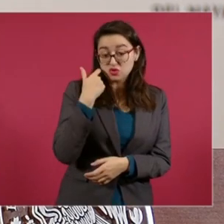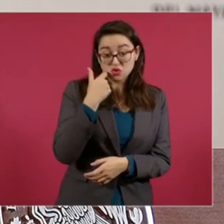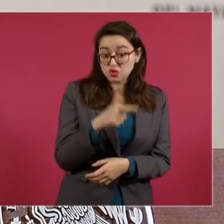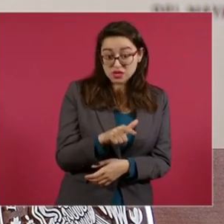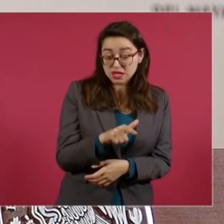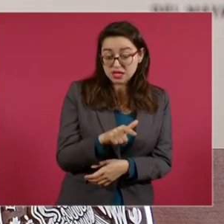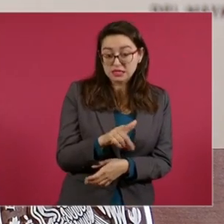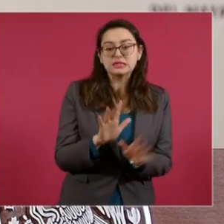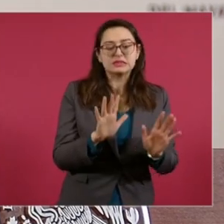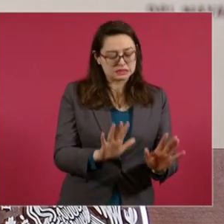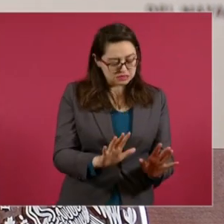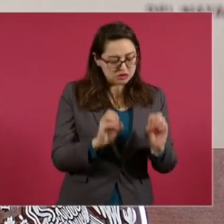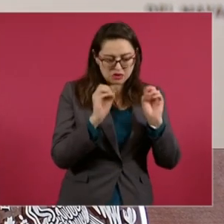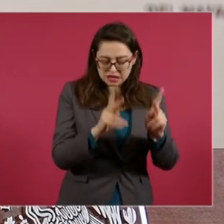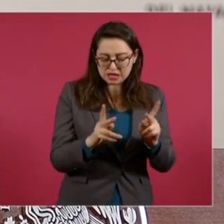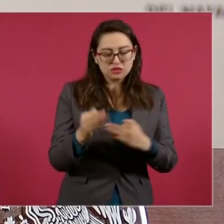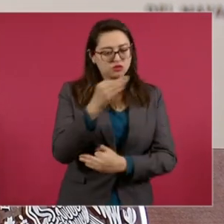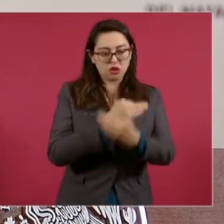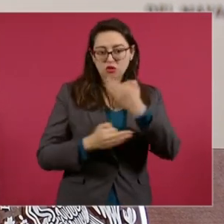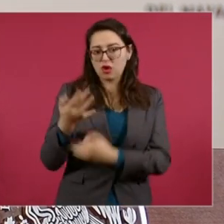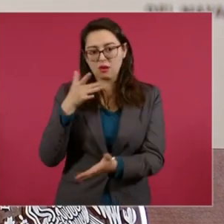Ricardo Anaya, Meade,